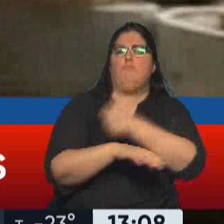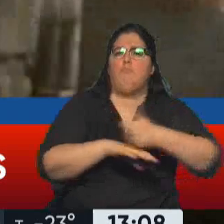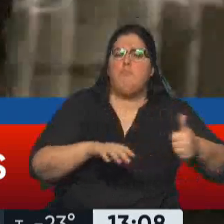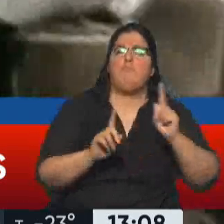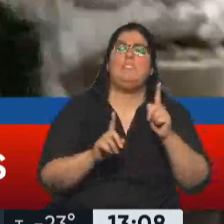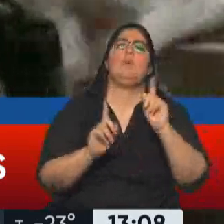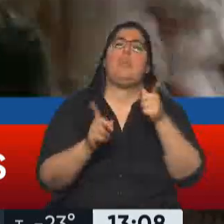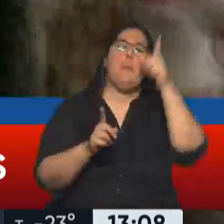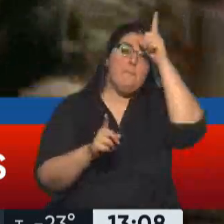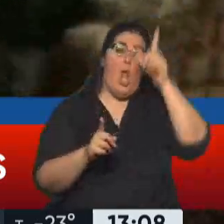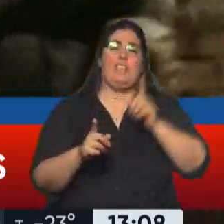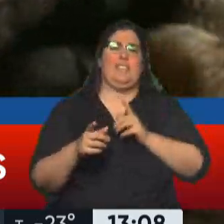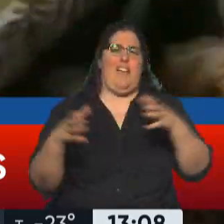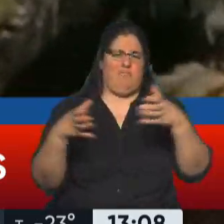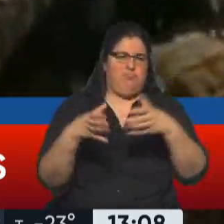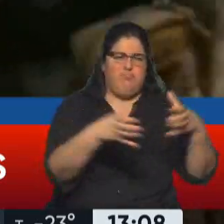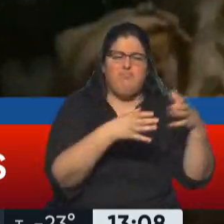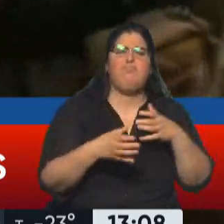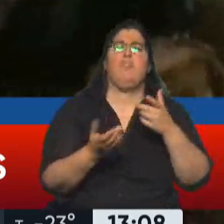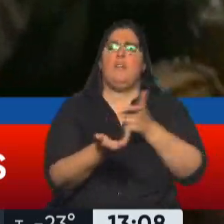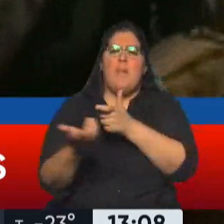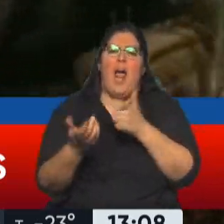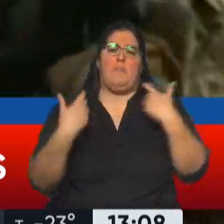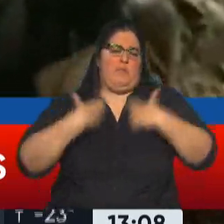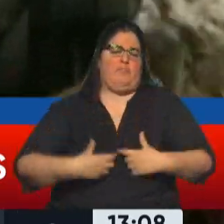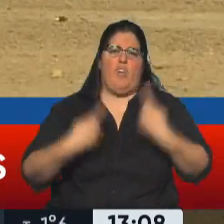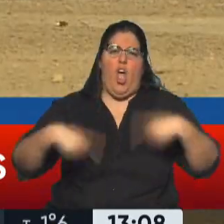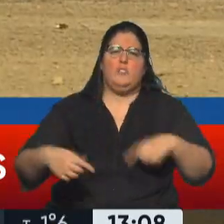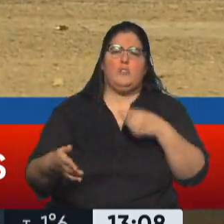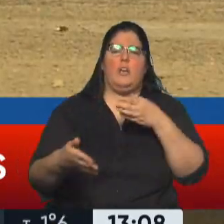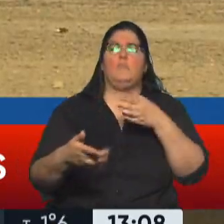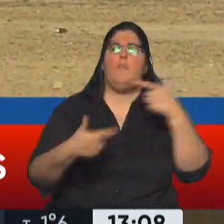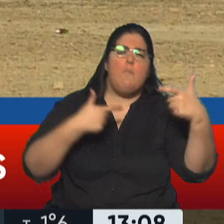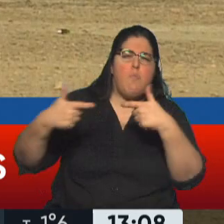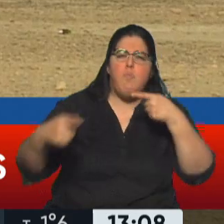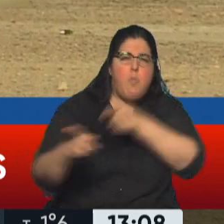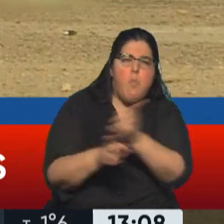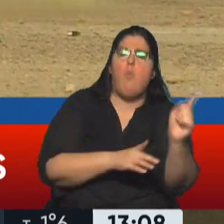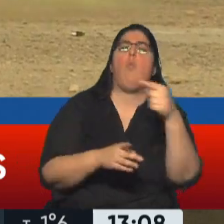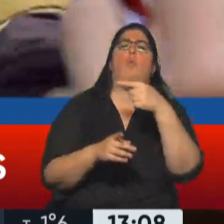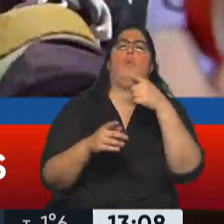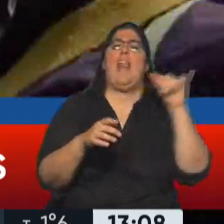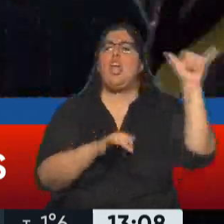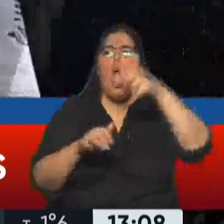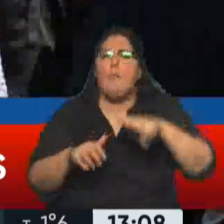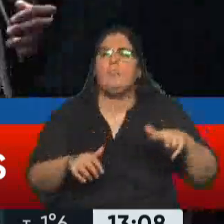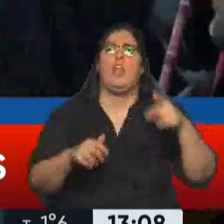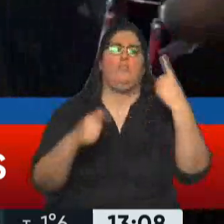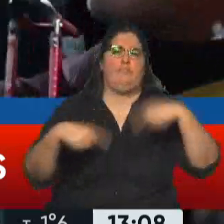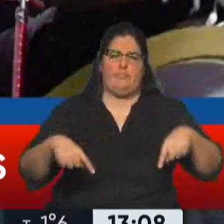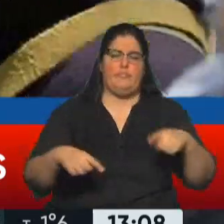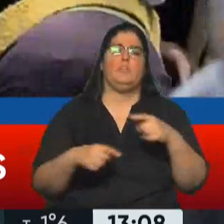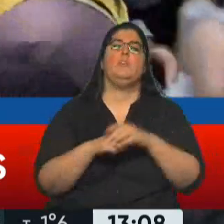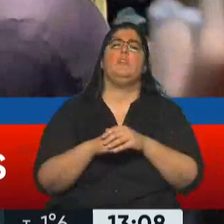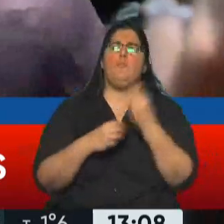distintos cuerpos de la policía, equipamiento ultramoderno, blindados y helicópteros. ¿Cómo pudieron los talibán, con